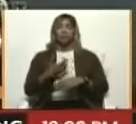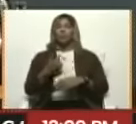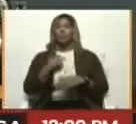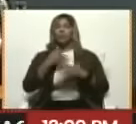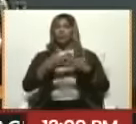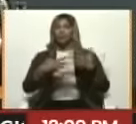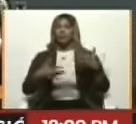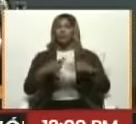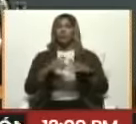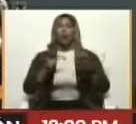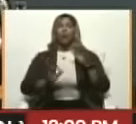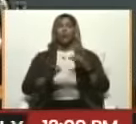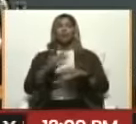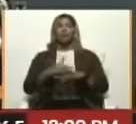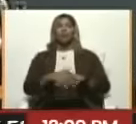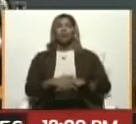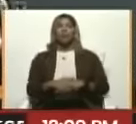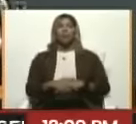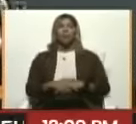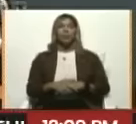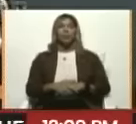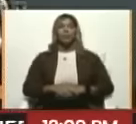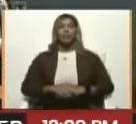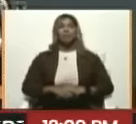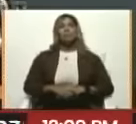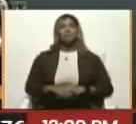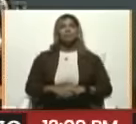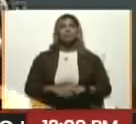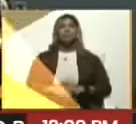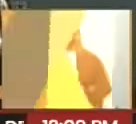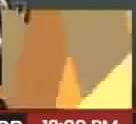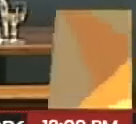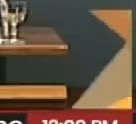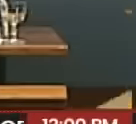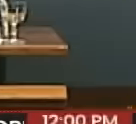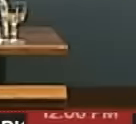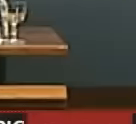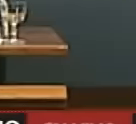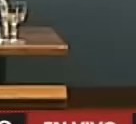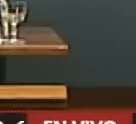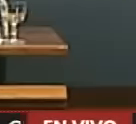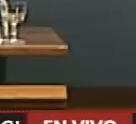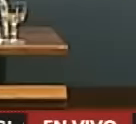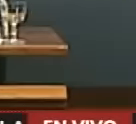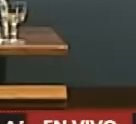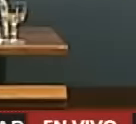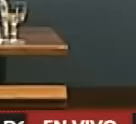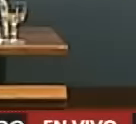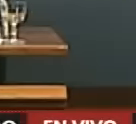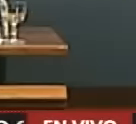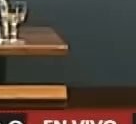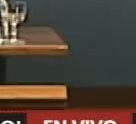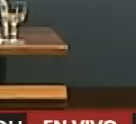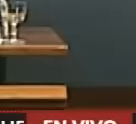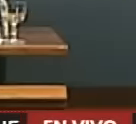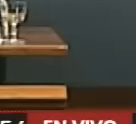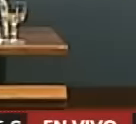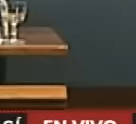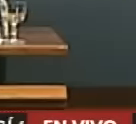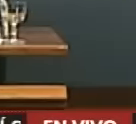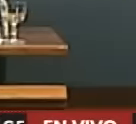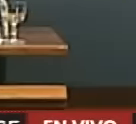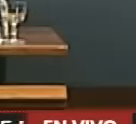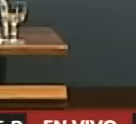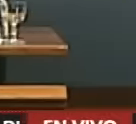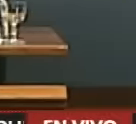descrito como justicia de calle, que se llama El Ministerio Público Atiende Tu Denuncia en la Parroquia, donde